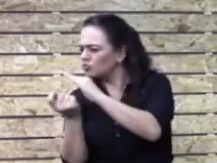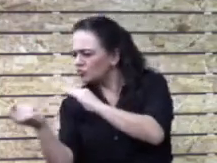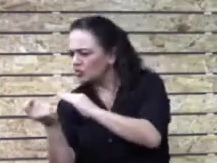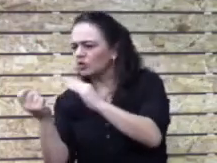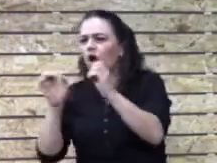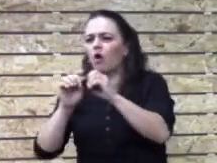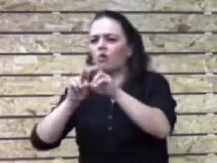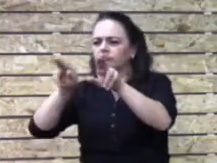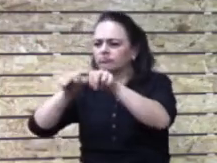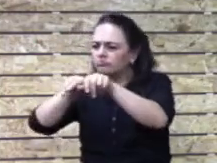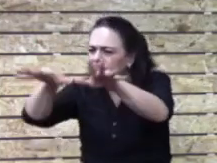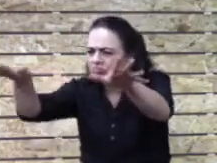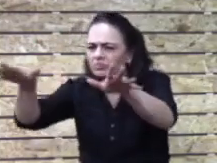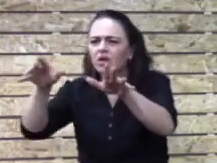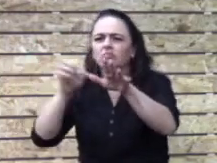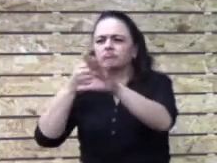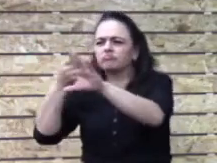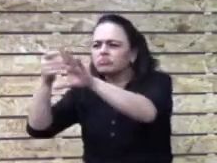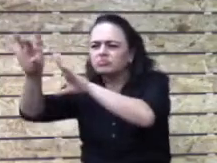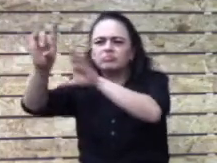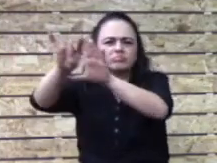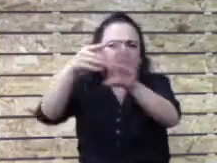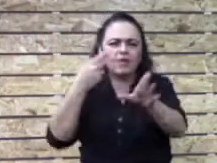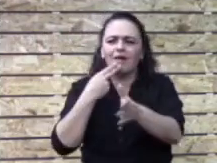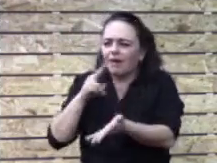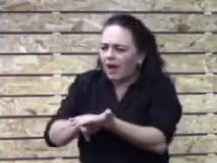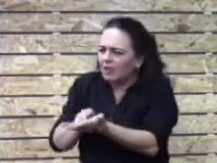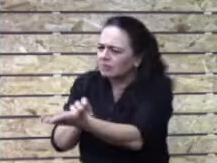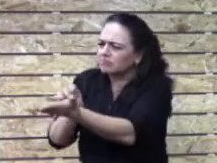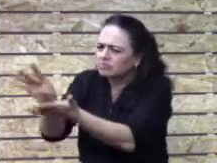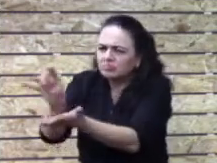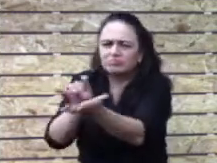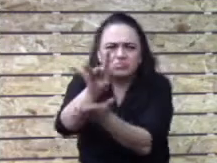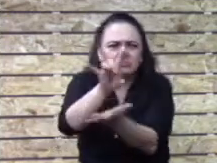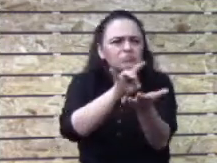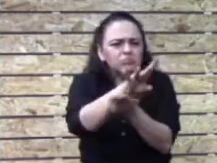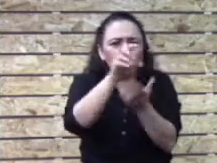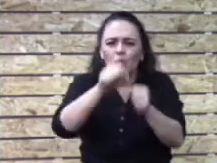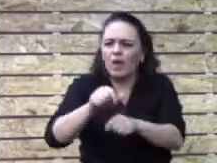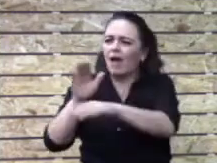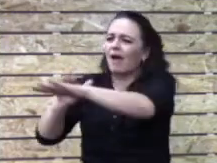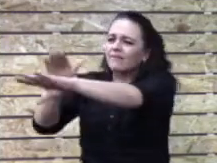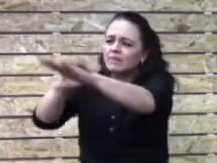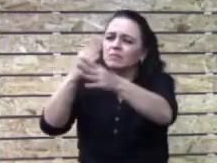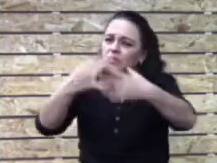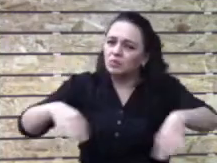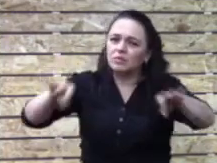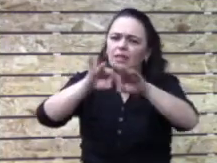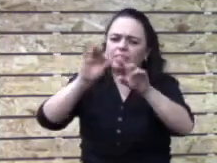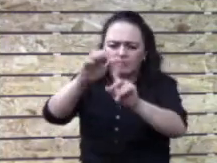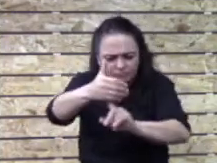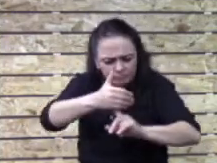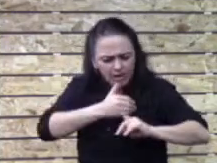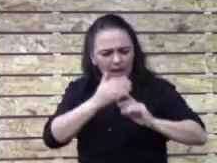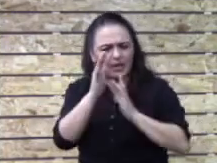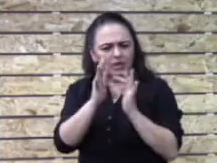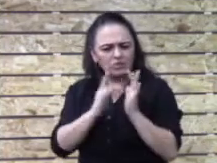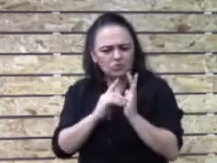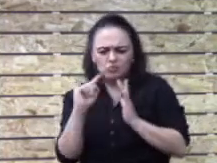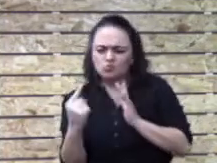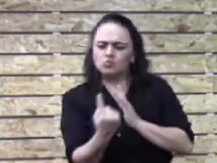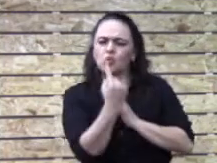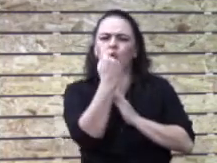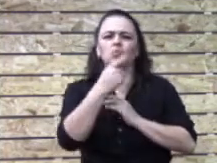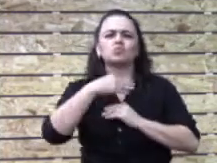cartas, llamándolos a la salvación que es en Cristo Jesús. Porque cuando usted tiene a Cristo Jesús como su único